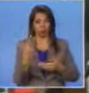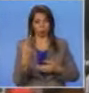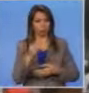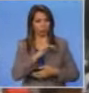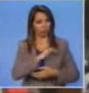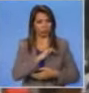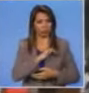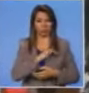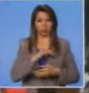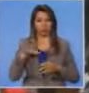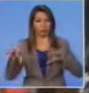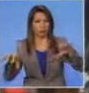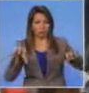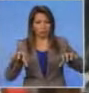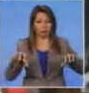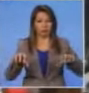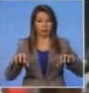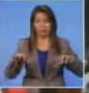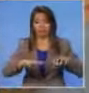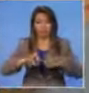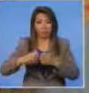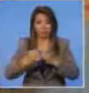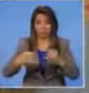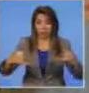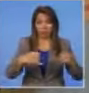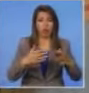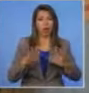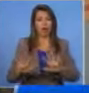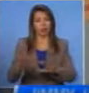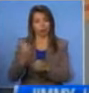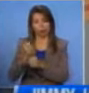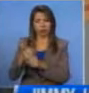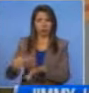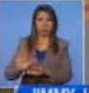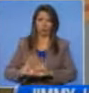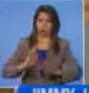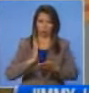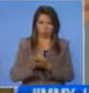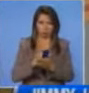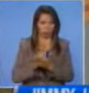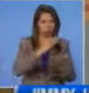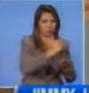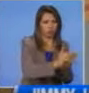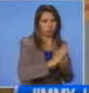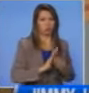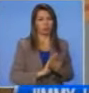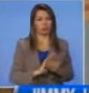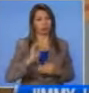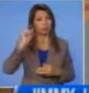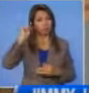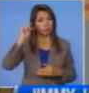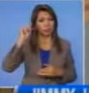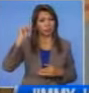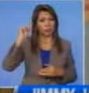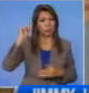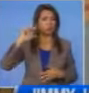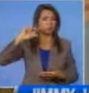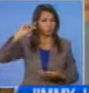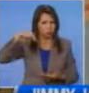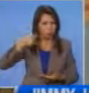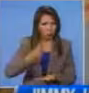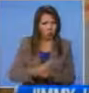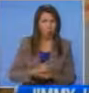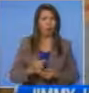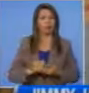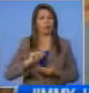consejos provinciales en las zonas de conflicto. Va a permitirnos a los prefectos de Guayas y El Azuay llevar obra a